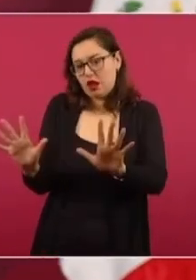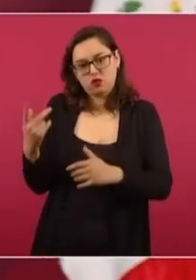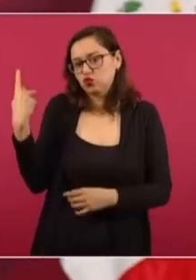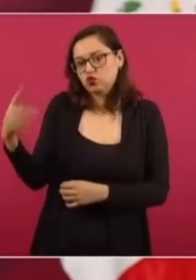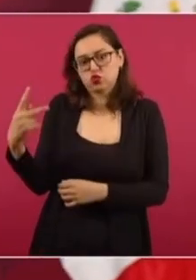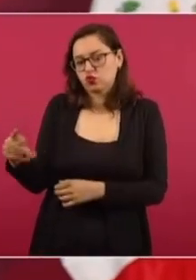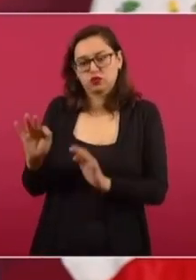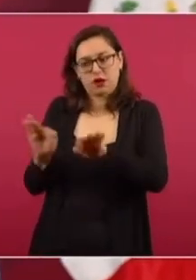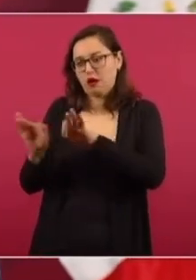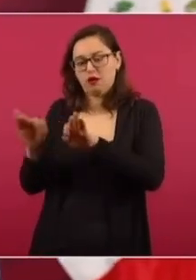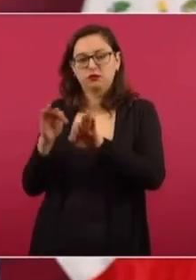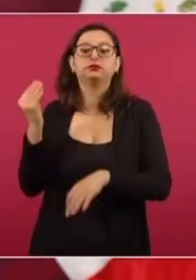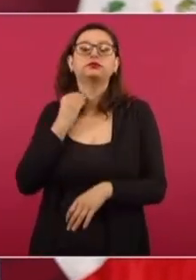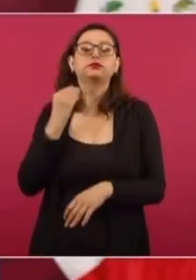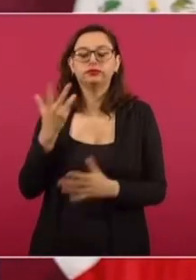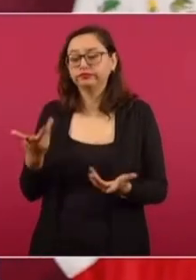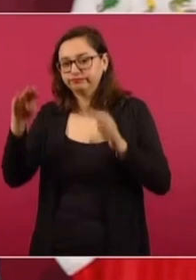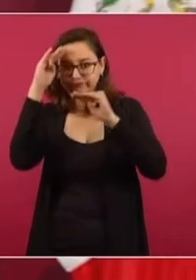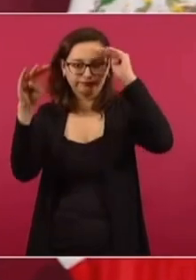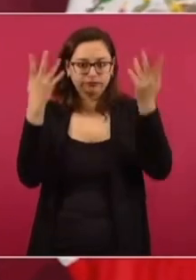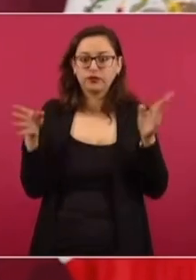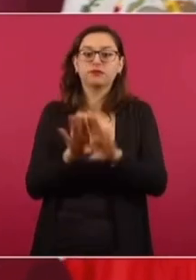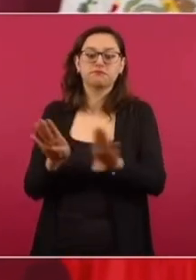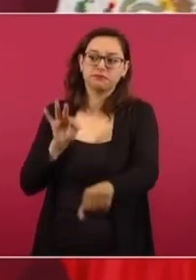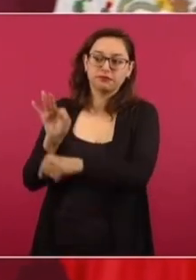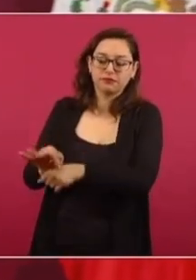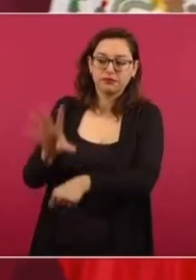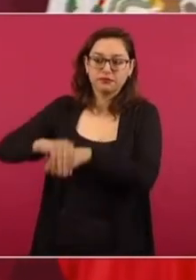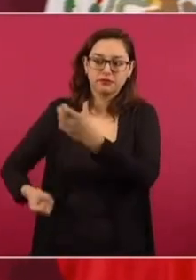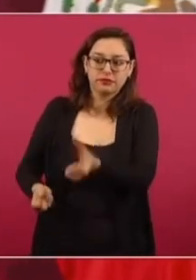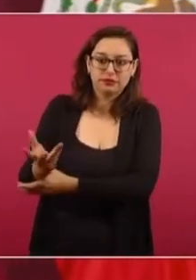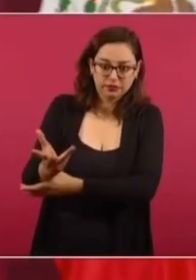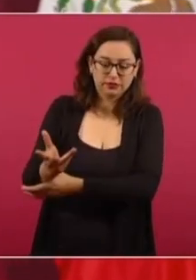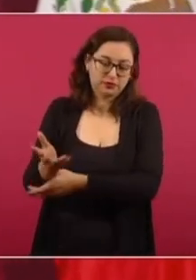de buscar opciones alternativas